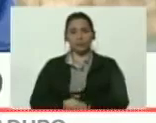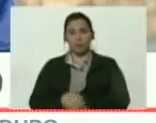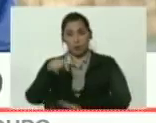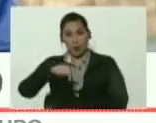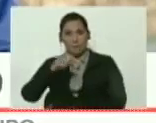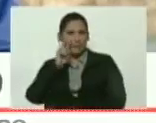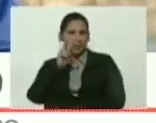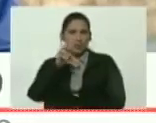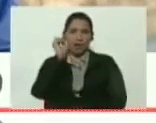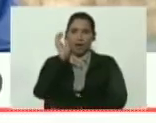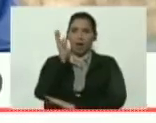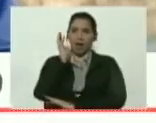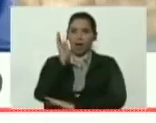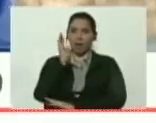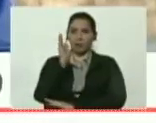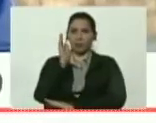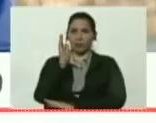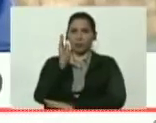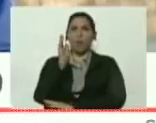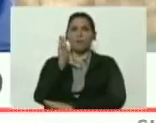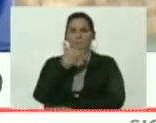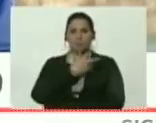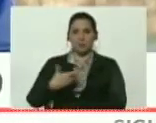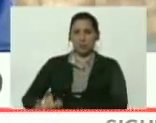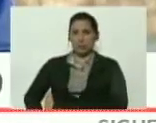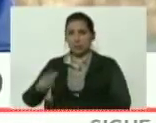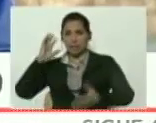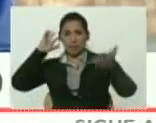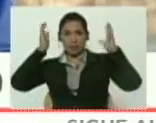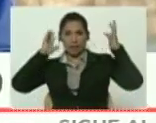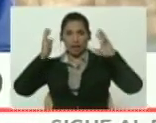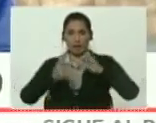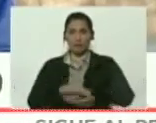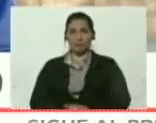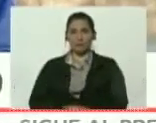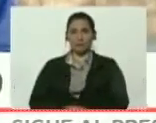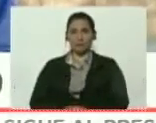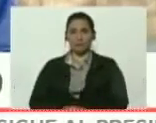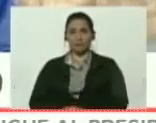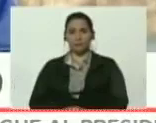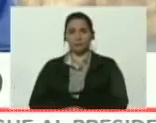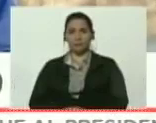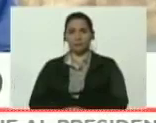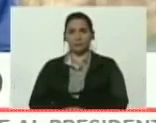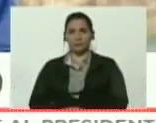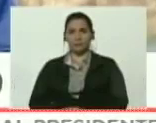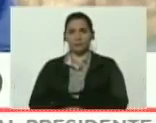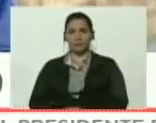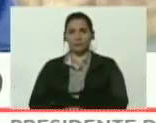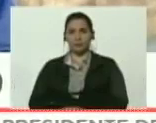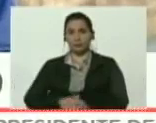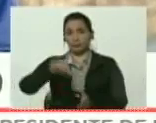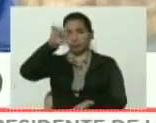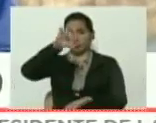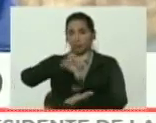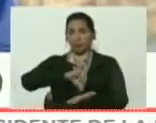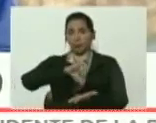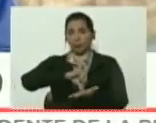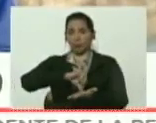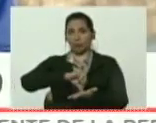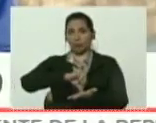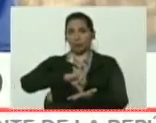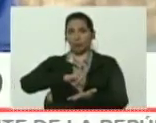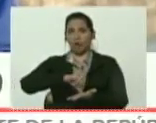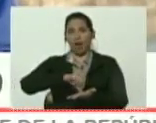acto encabezado por el presidente Miguel Díaz-Canel desde la provincia oriental de Granma, allá en